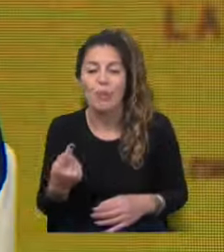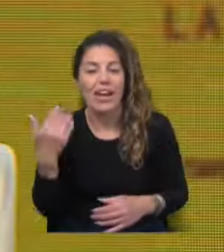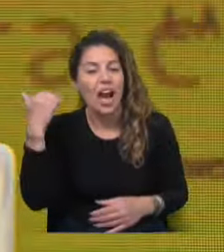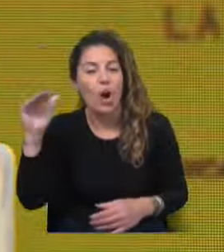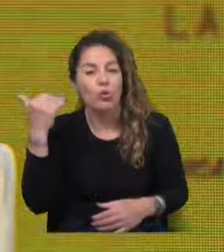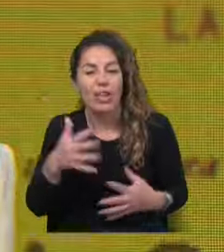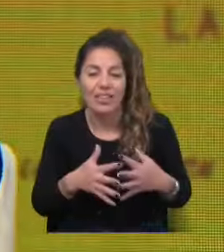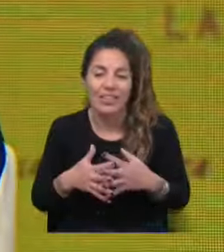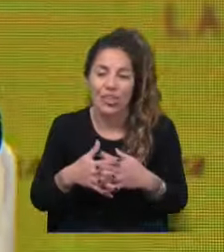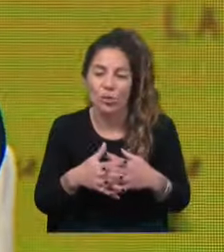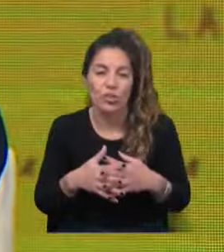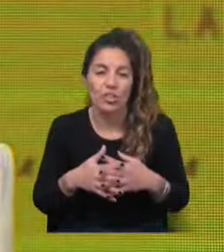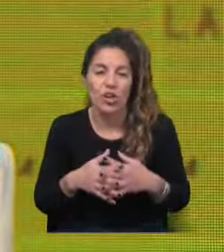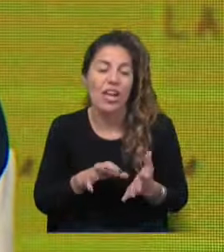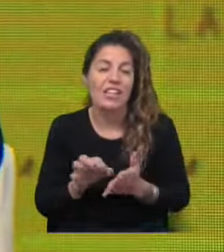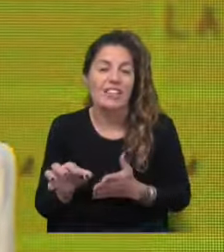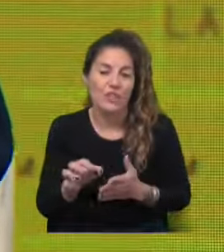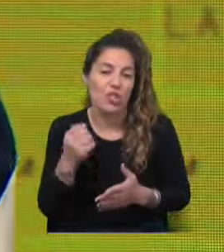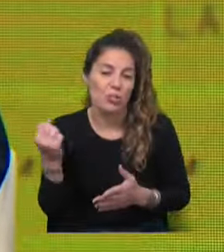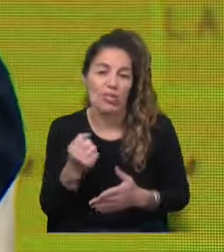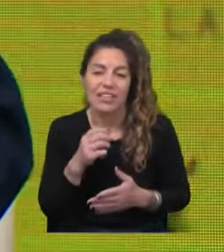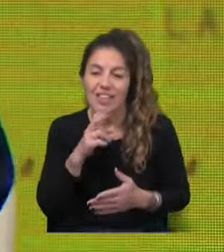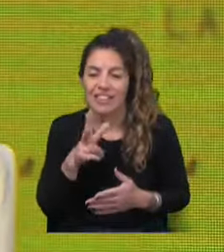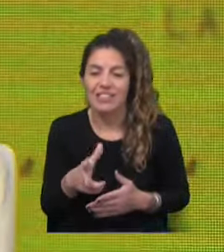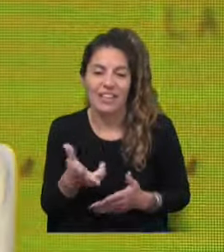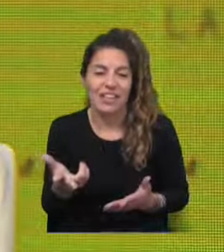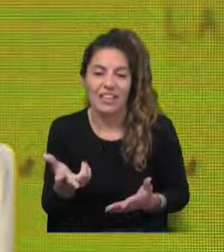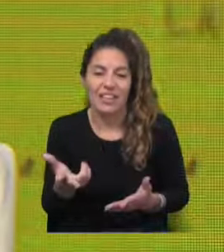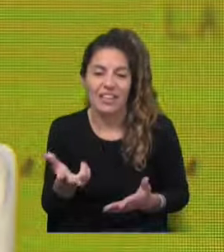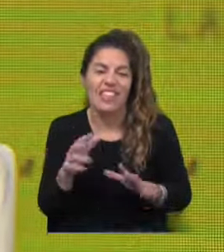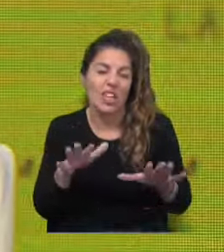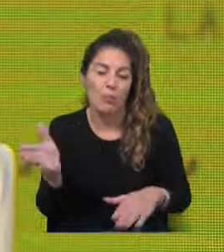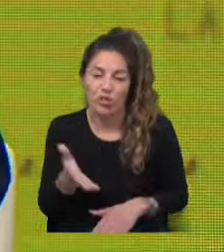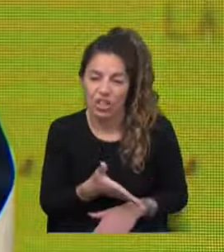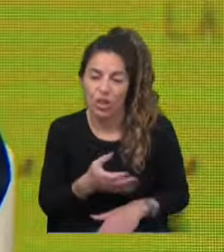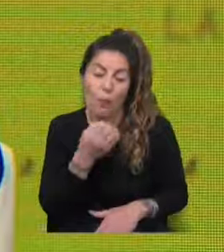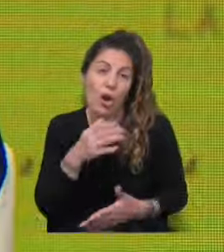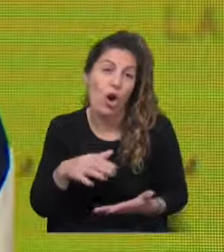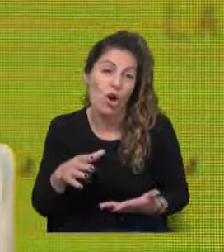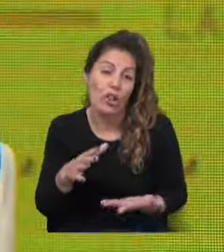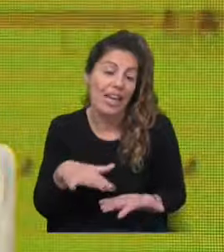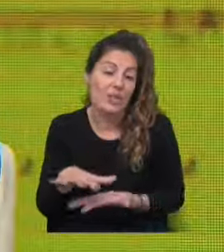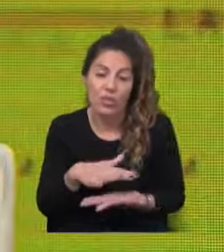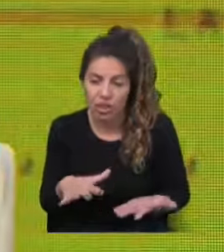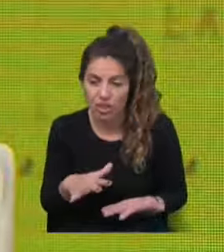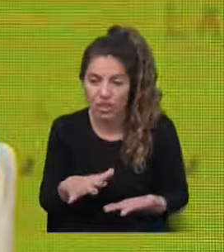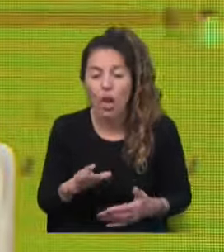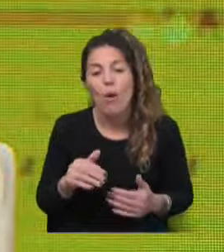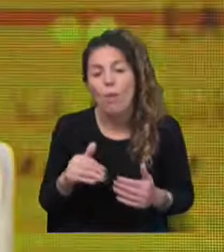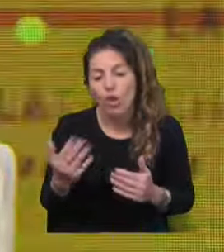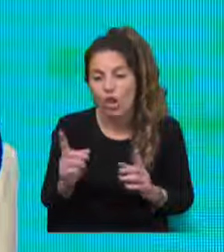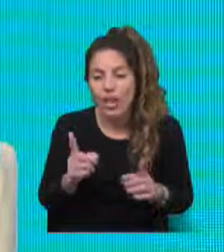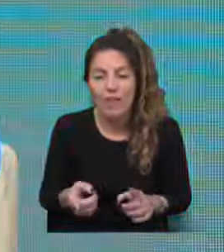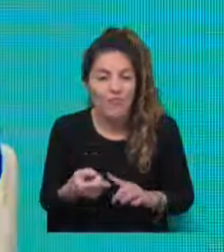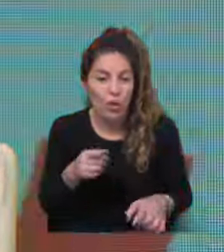autoridades extranjeras, servicios diplomáticos relevantes, que dicen, 10% en el mejor de los casos. Y por otro lado, pero también vinculado